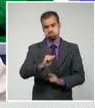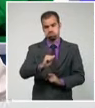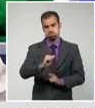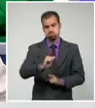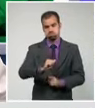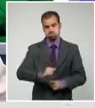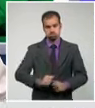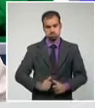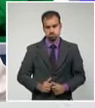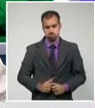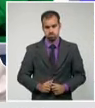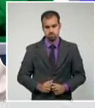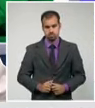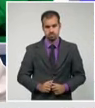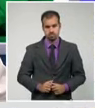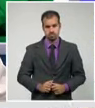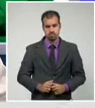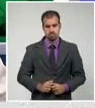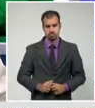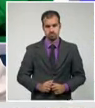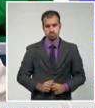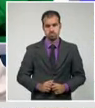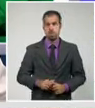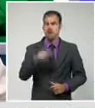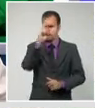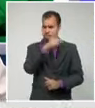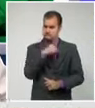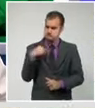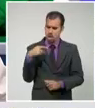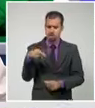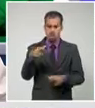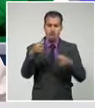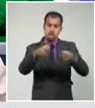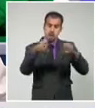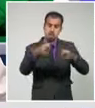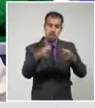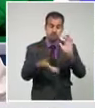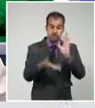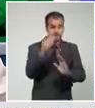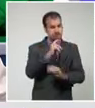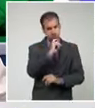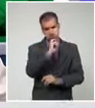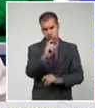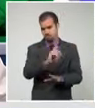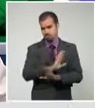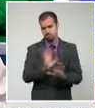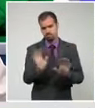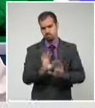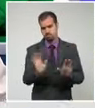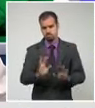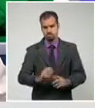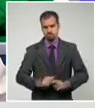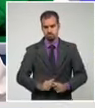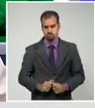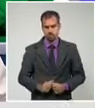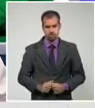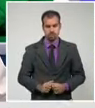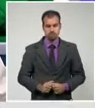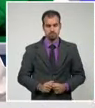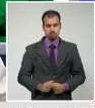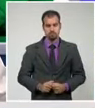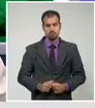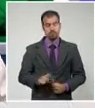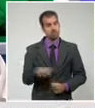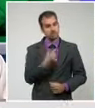asistolia, de la cual no fue posible su reanimación, no obstante las maniobras realizadas. Lamentamos mucho